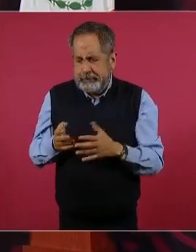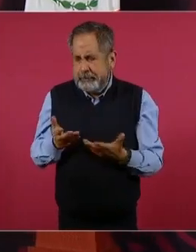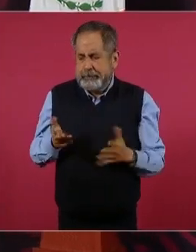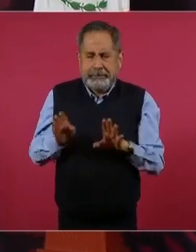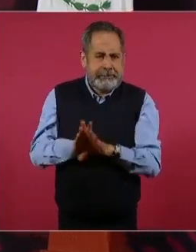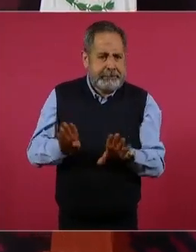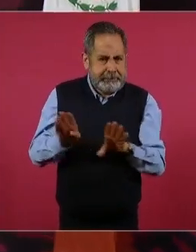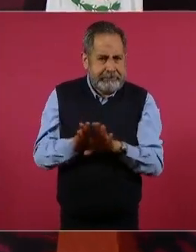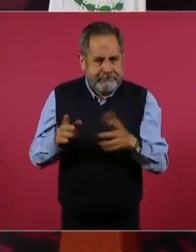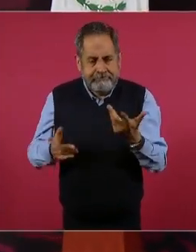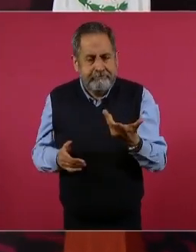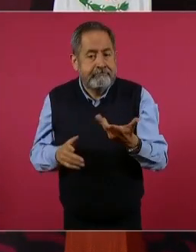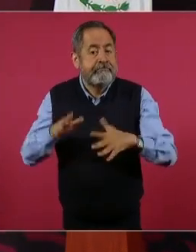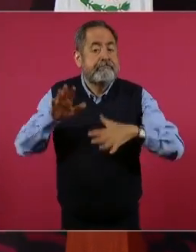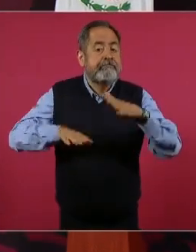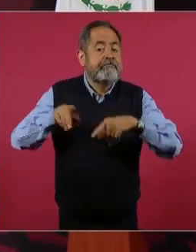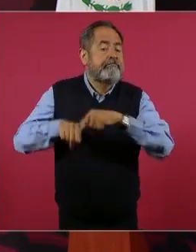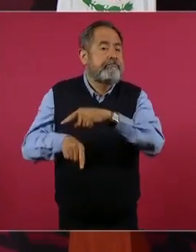veces no